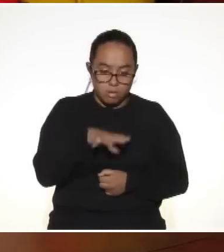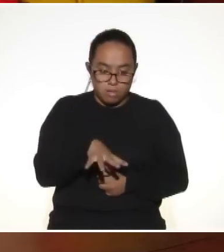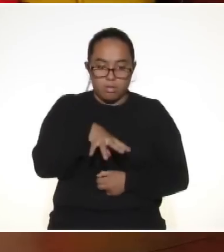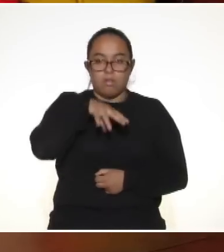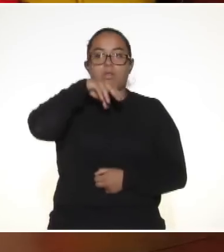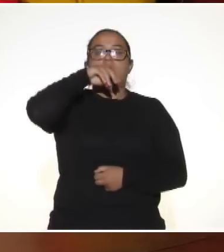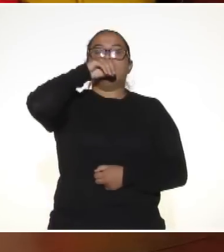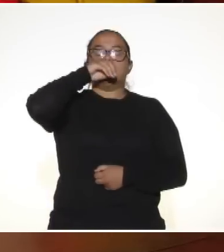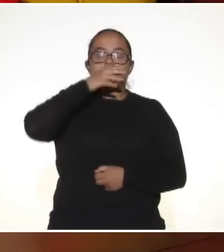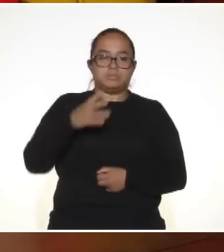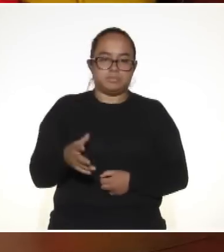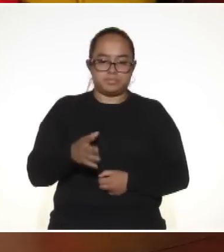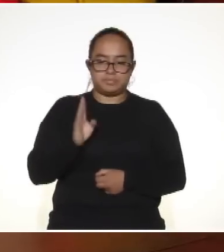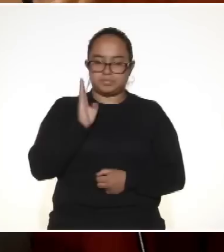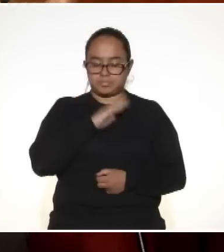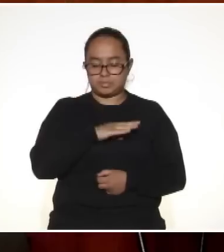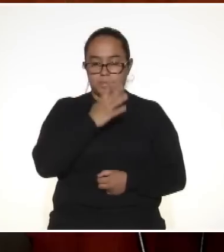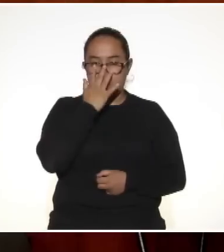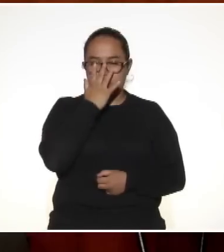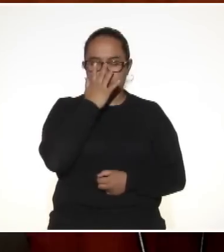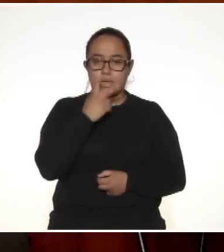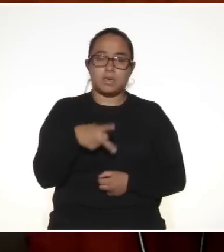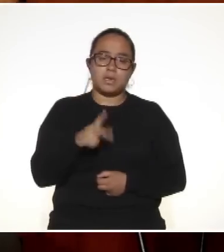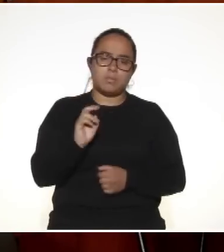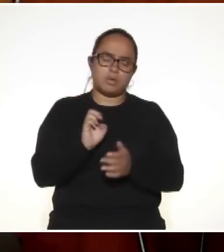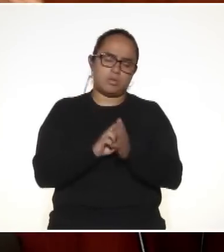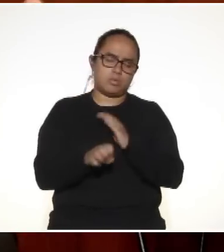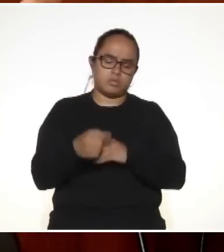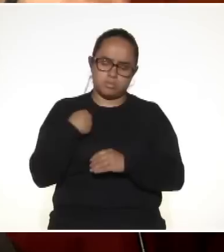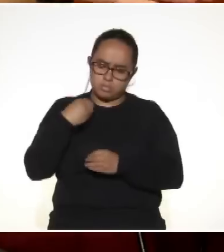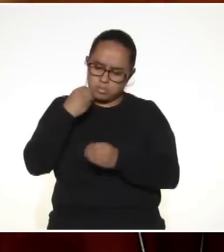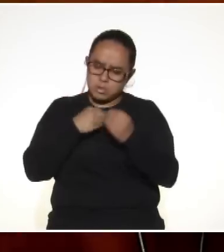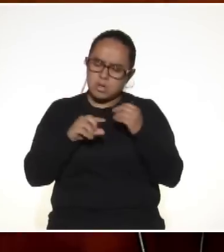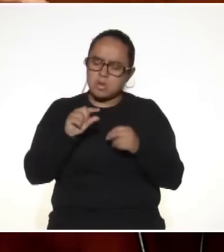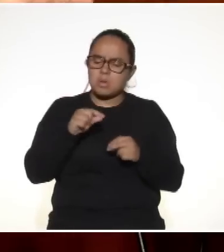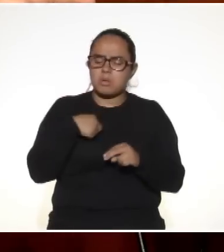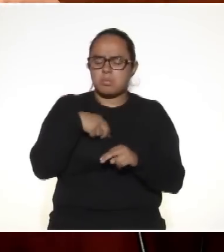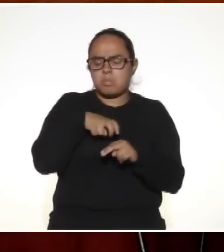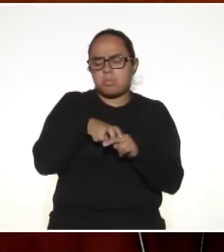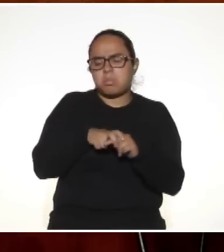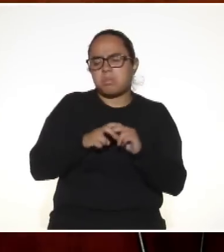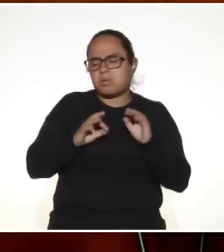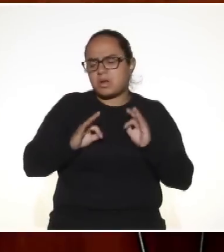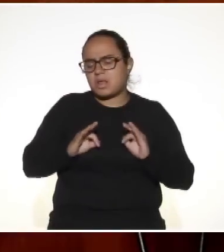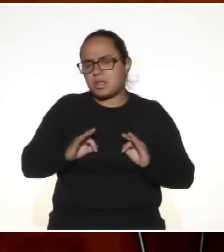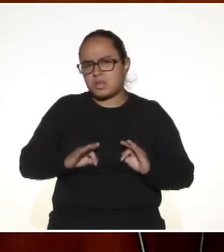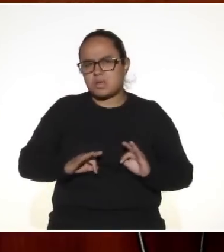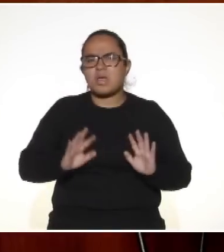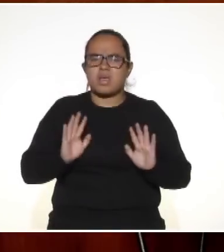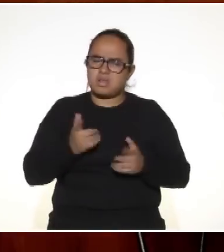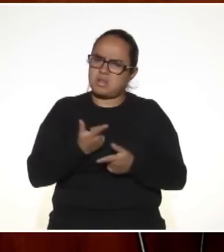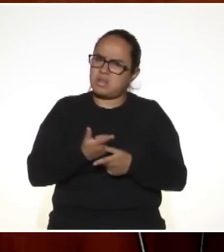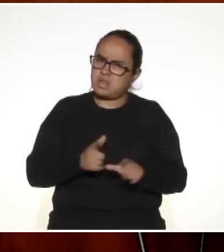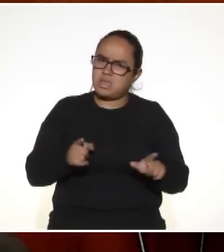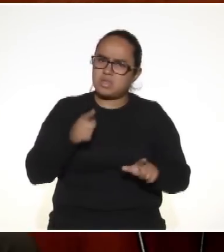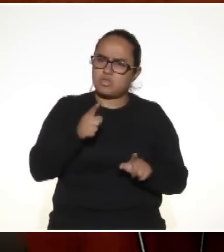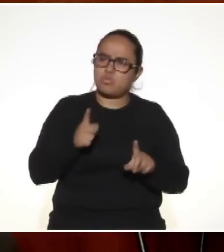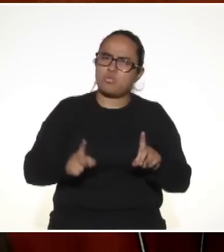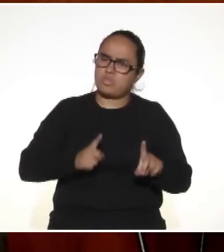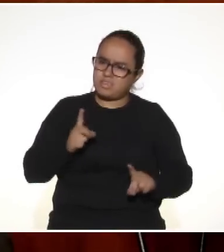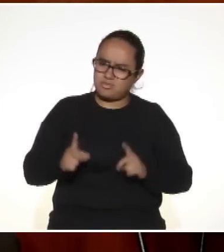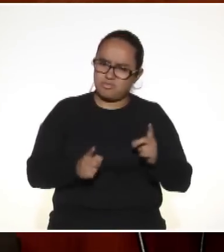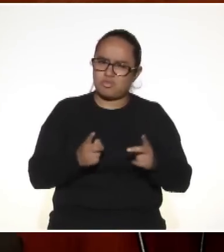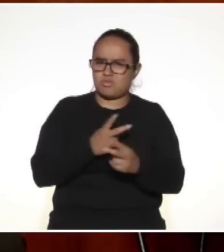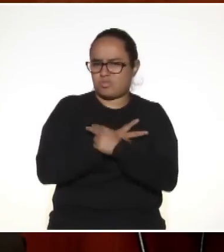Sí, pero totalmente de acuerdo. Si de pronto estás comiendo y te quieres meter y estás relajado, por favor, hazlo y sin problema, disfrútalo.